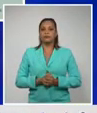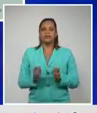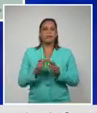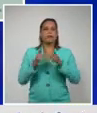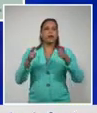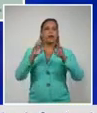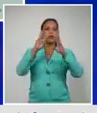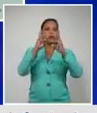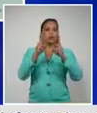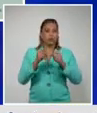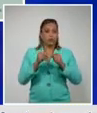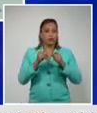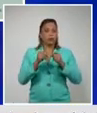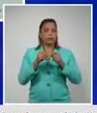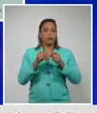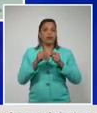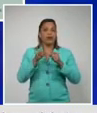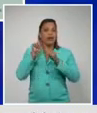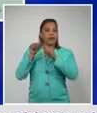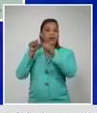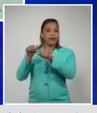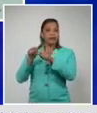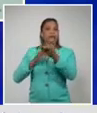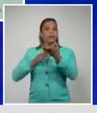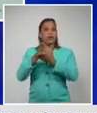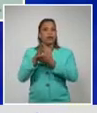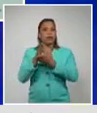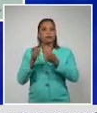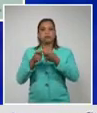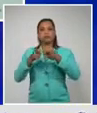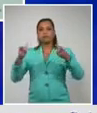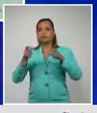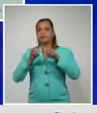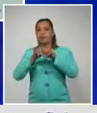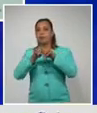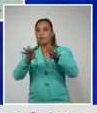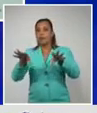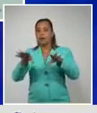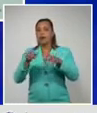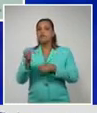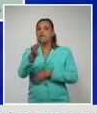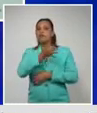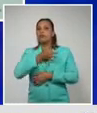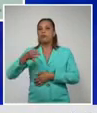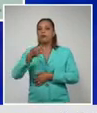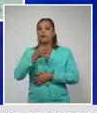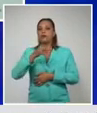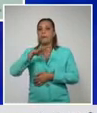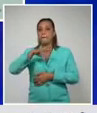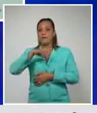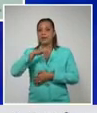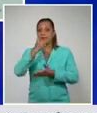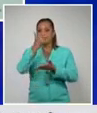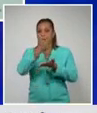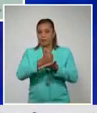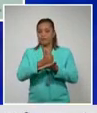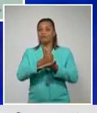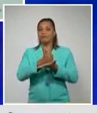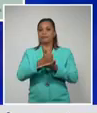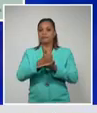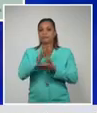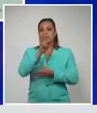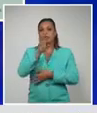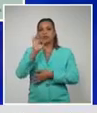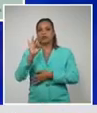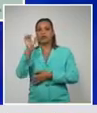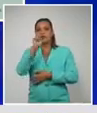que es además donde ha mantenido la mayor transmisión, en el municipio Pinar del Río con 38, Consolación del